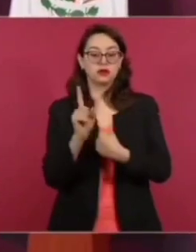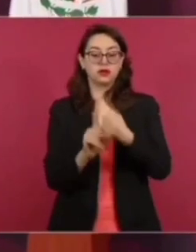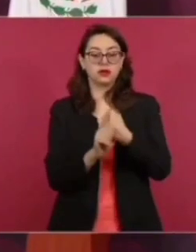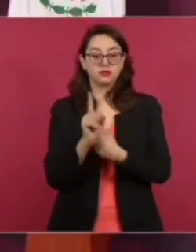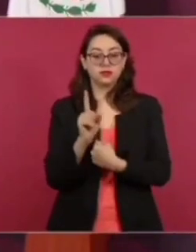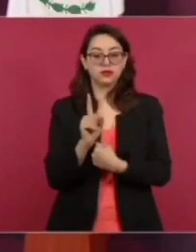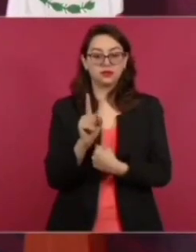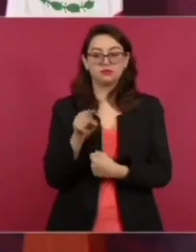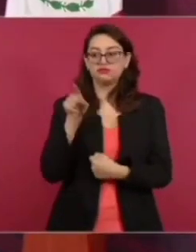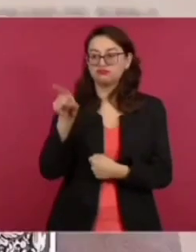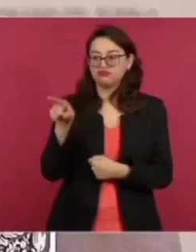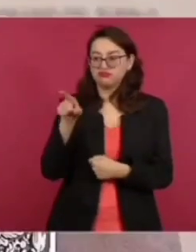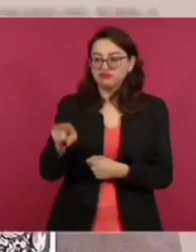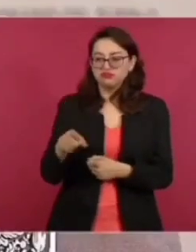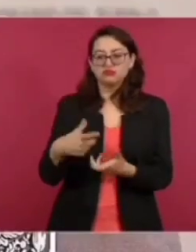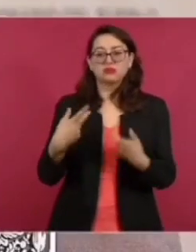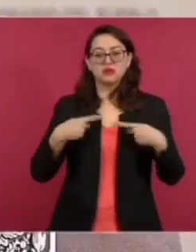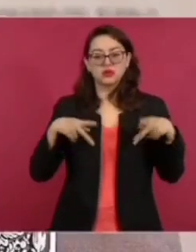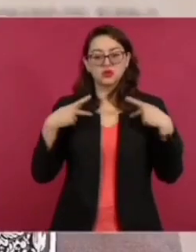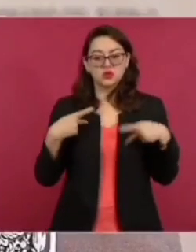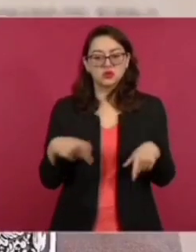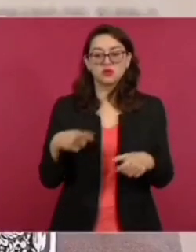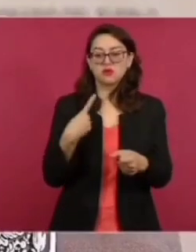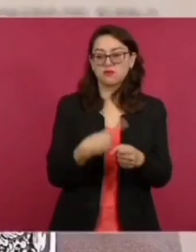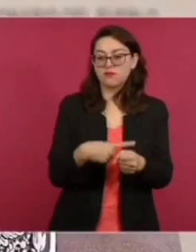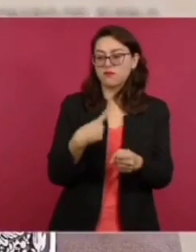hay muchas enfermedades